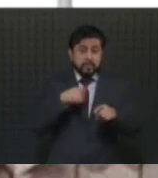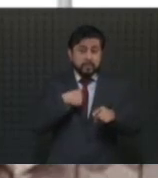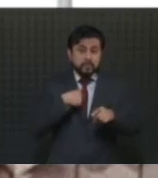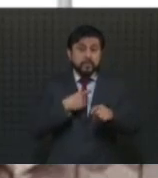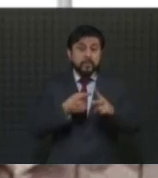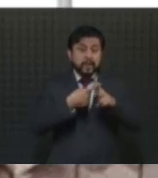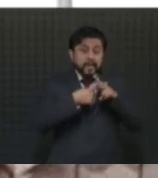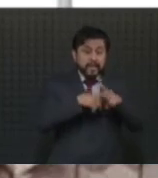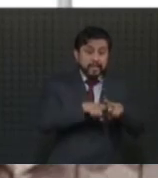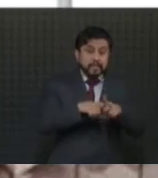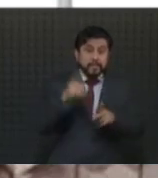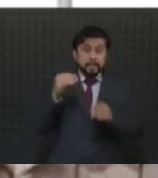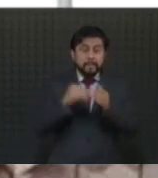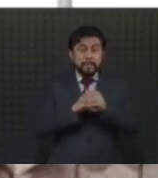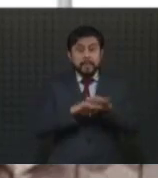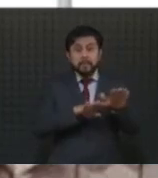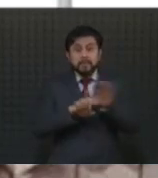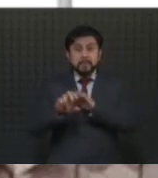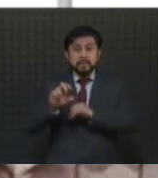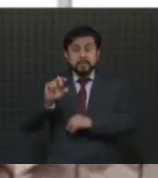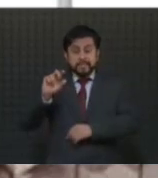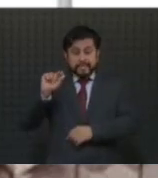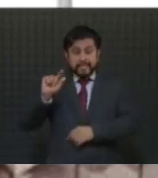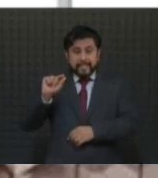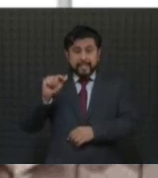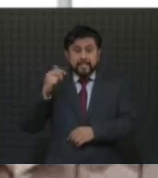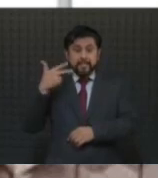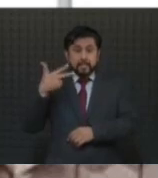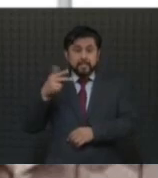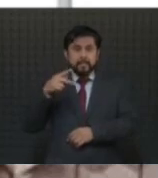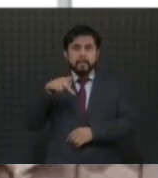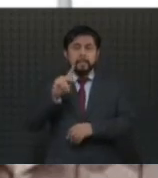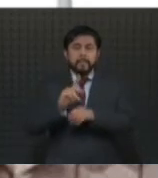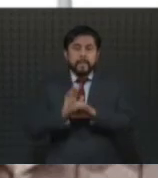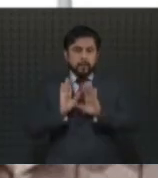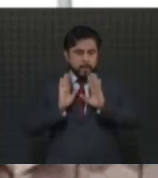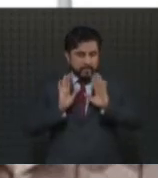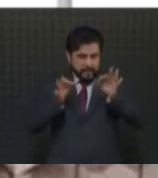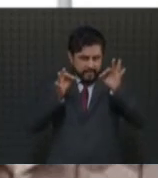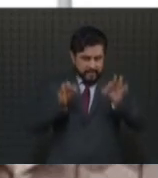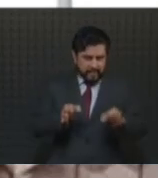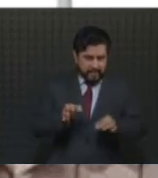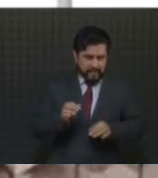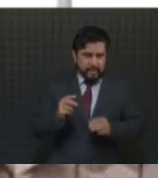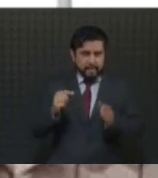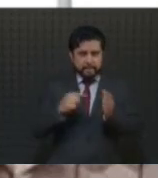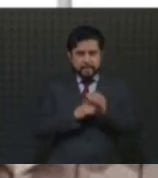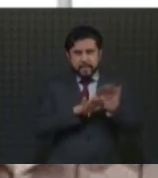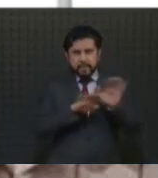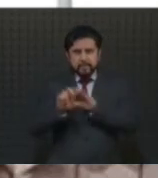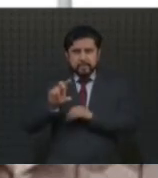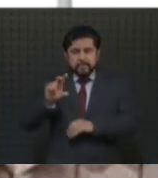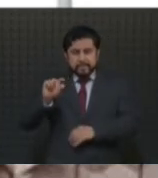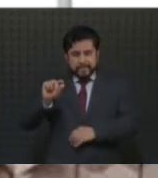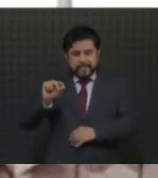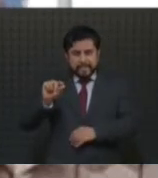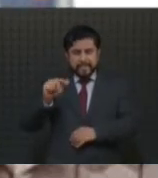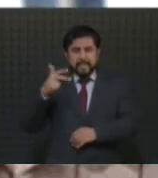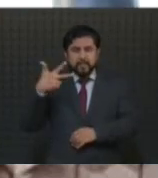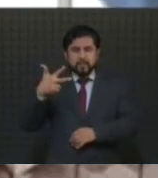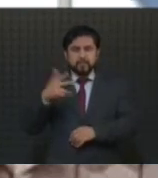a finales de 77, pero 78 ya es el año en que entré al CCH. Y por ahí del